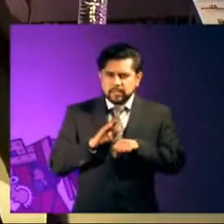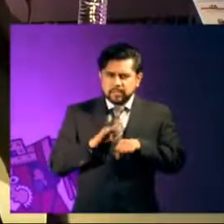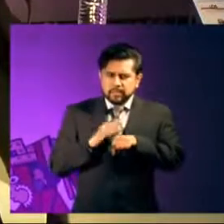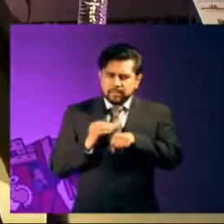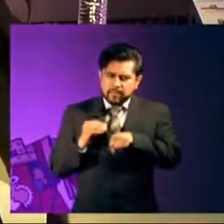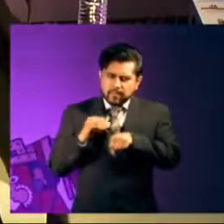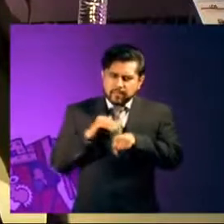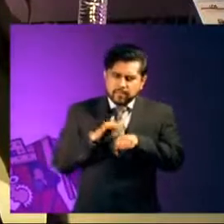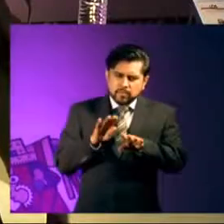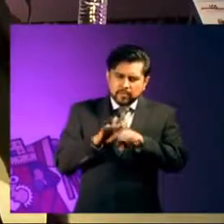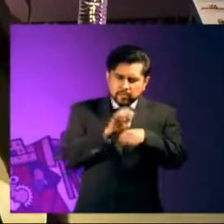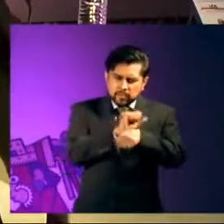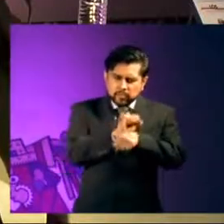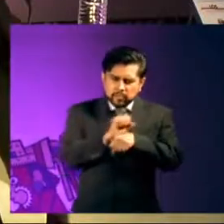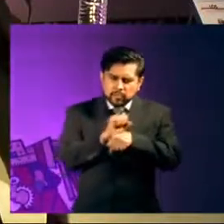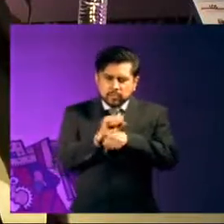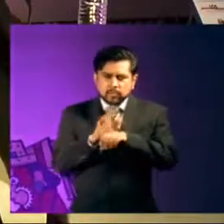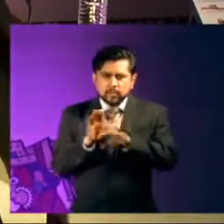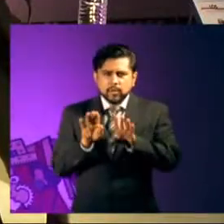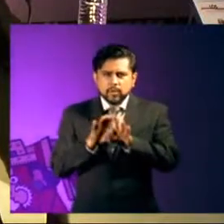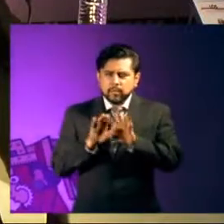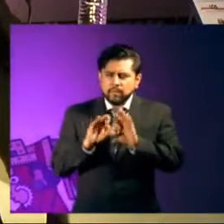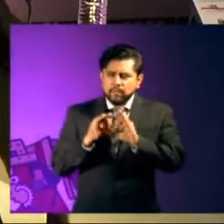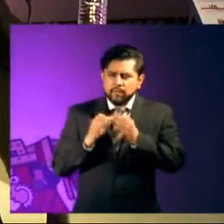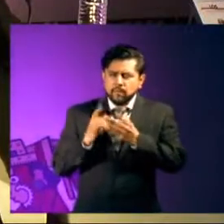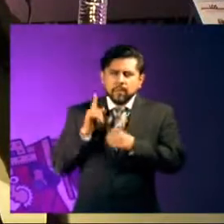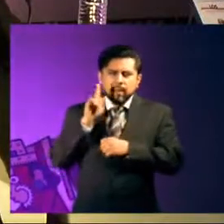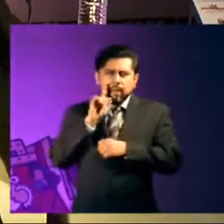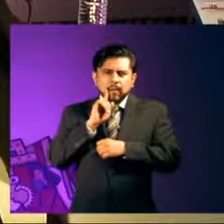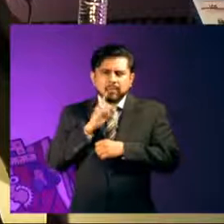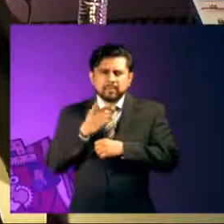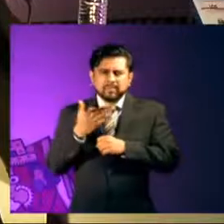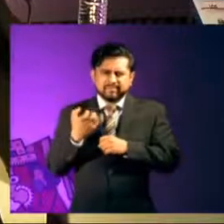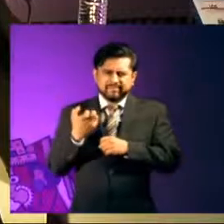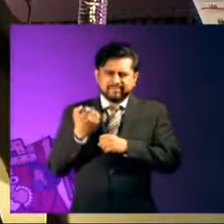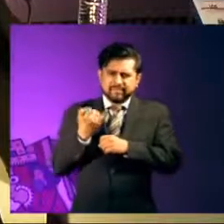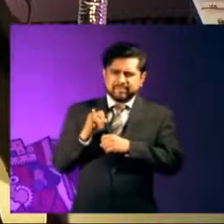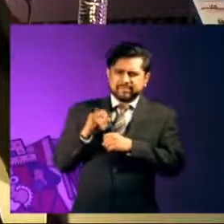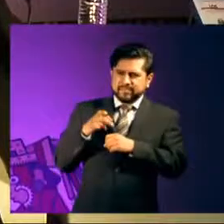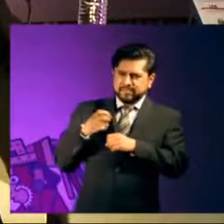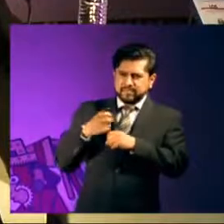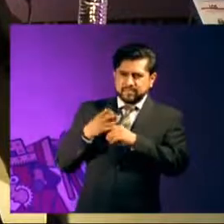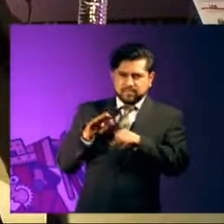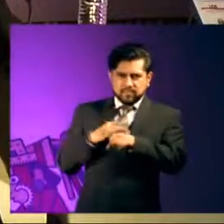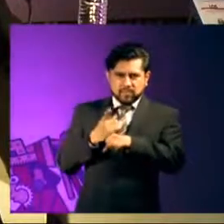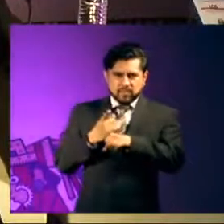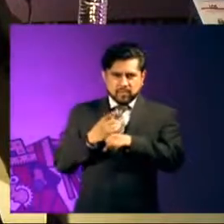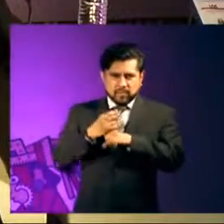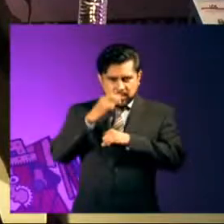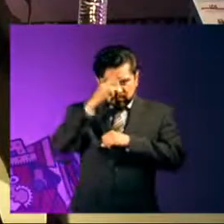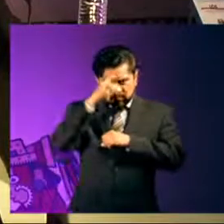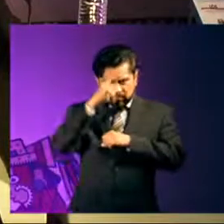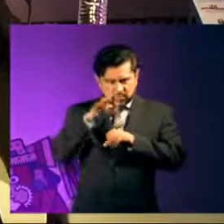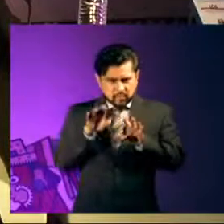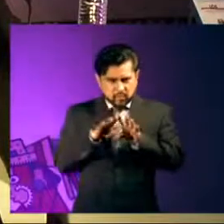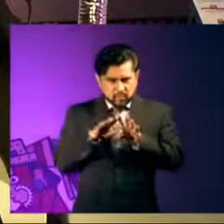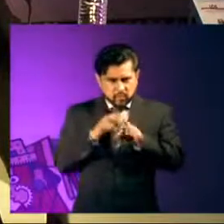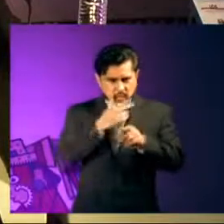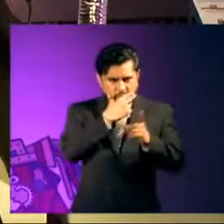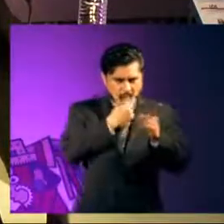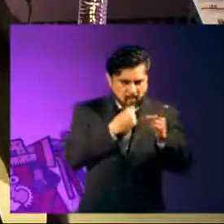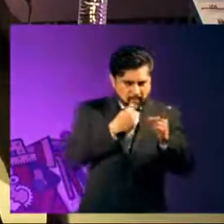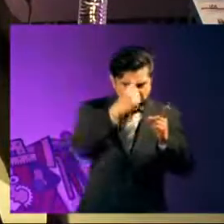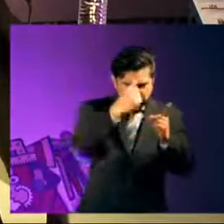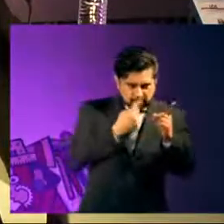todo en esta división que absurda que se hace entre el intelecto que pertenece a los